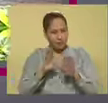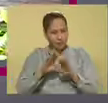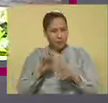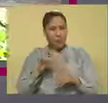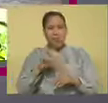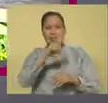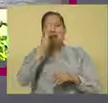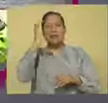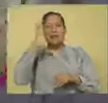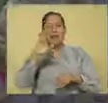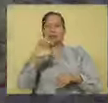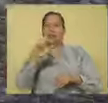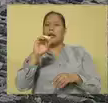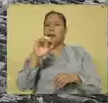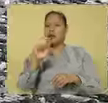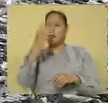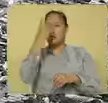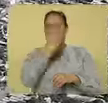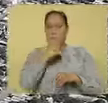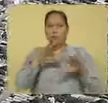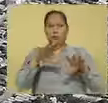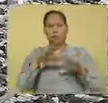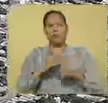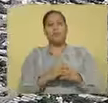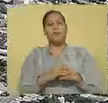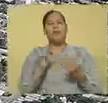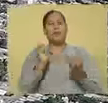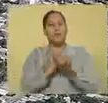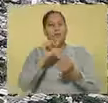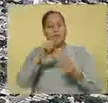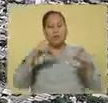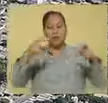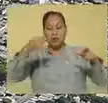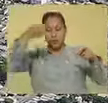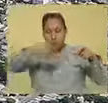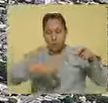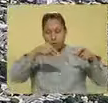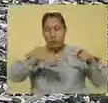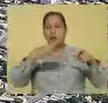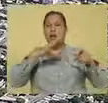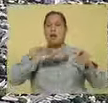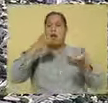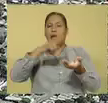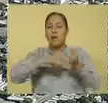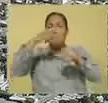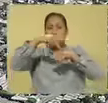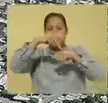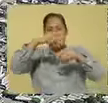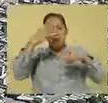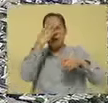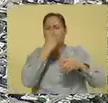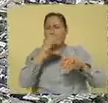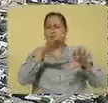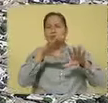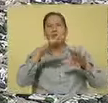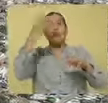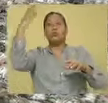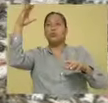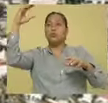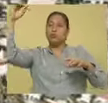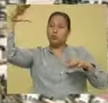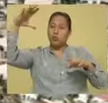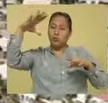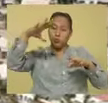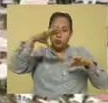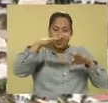de San Carlos, que es una belleza. Y hay un hoyo en una roca preciosa y se ve el sol, cómo entra